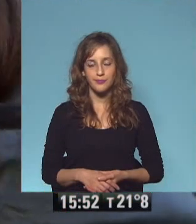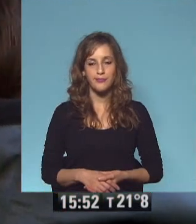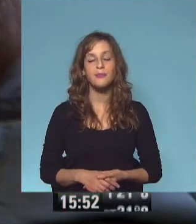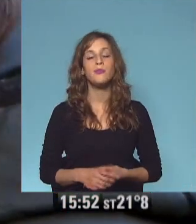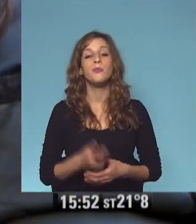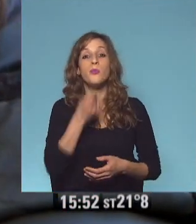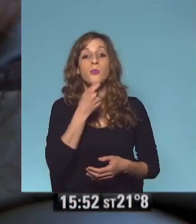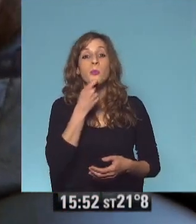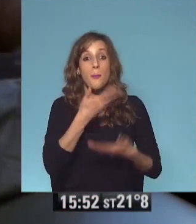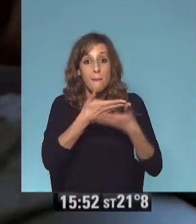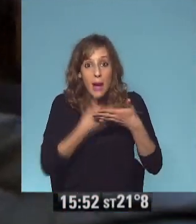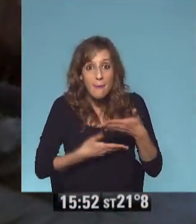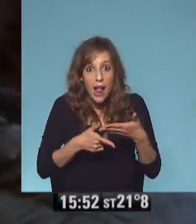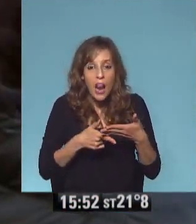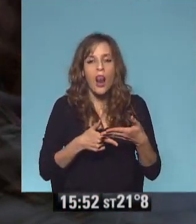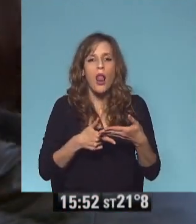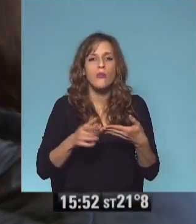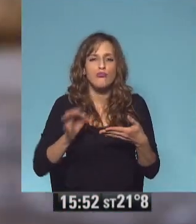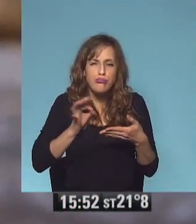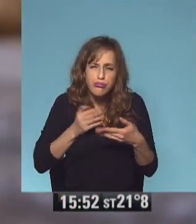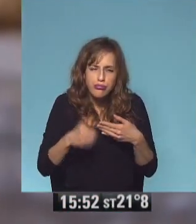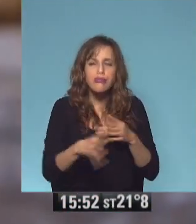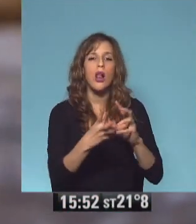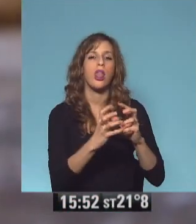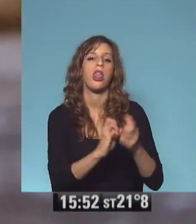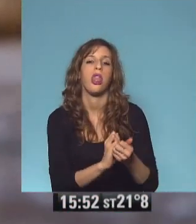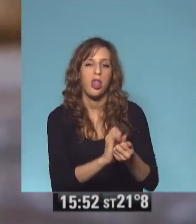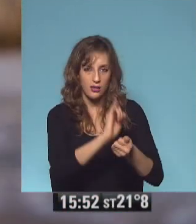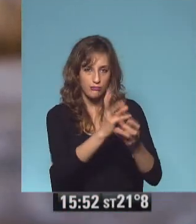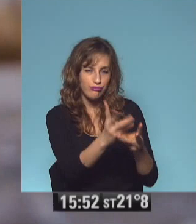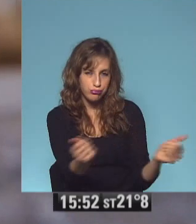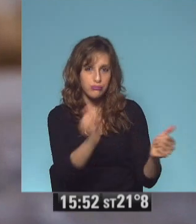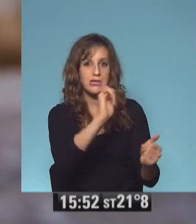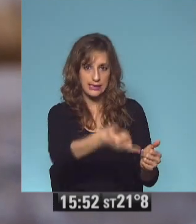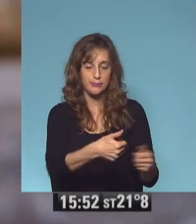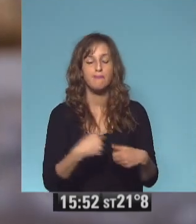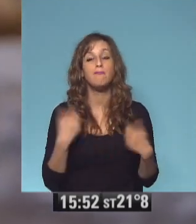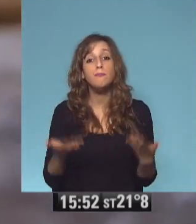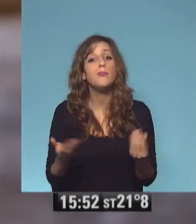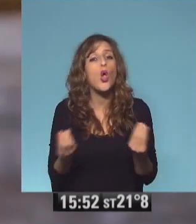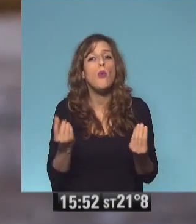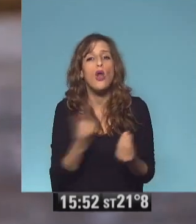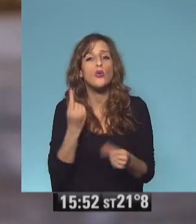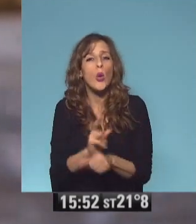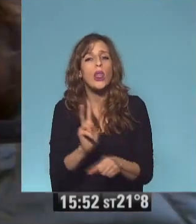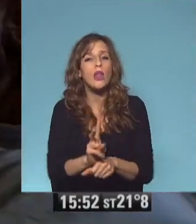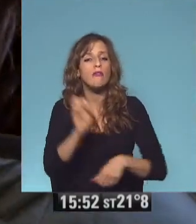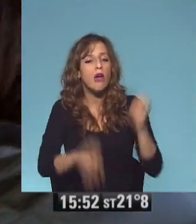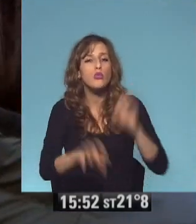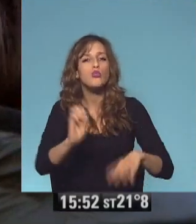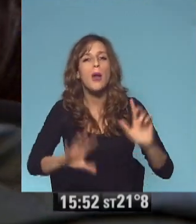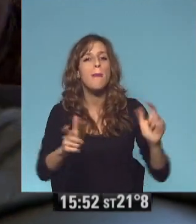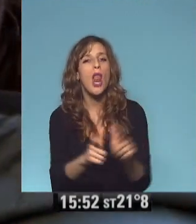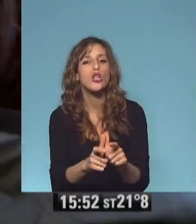papel Sí es biodegradable Pero tampoco está bueno tirarlo ¿Y qué podemos hacer nosotros Para generar menos basura? En primer lugar Si